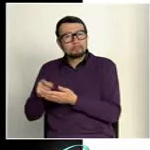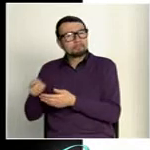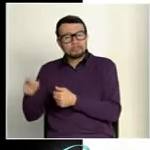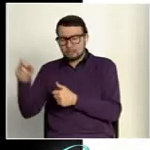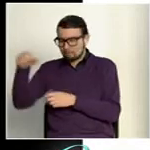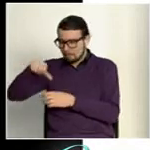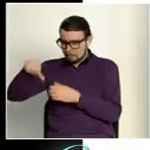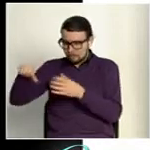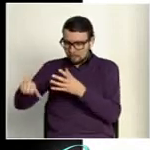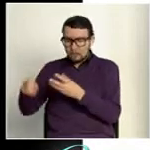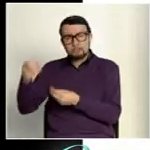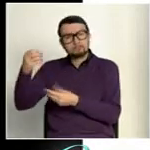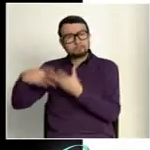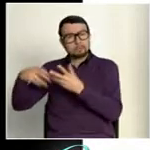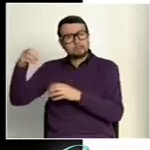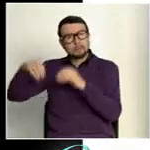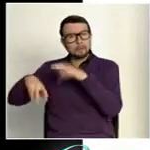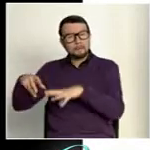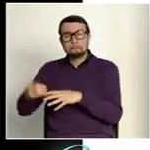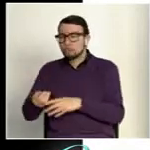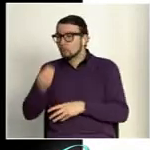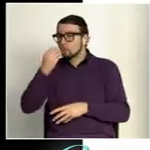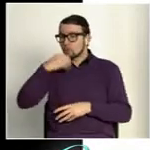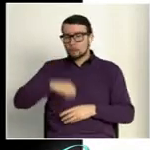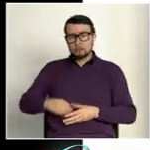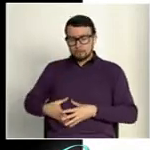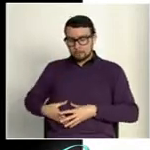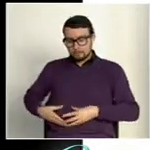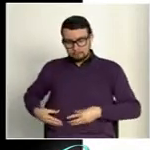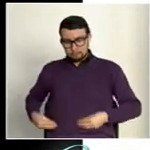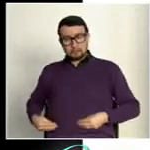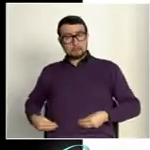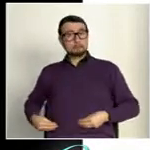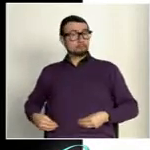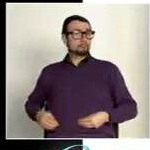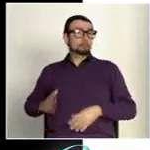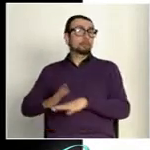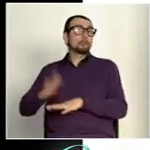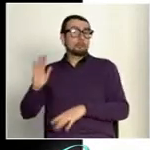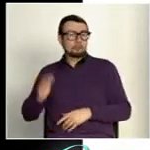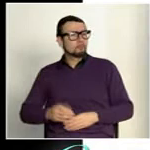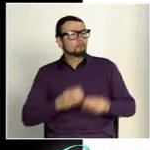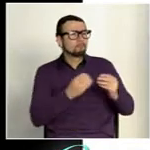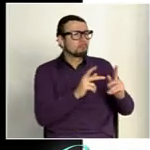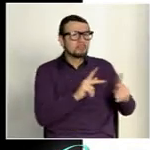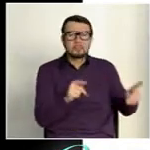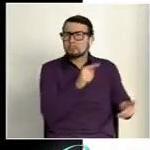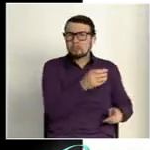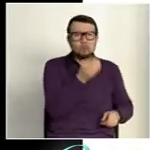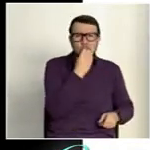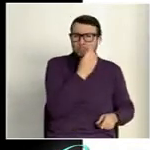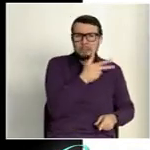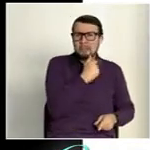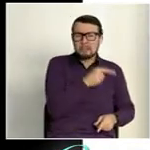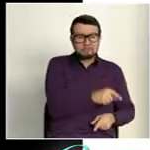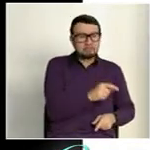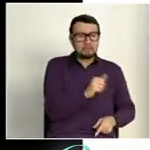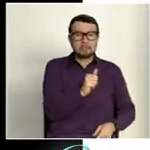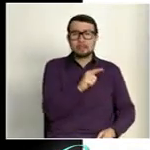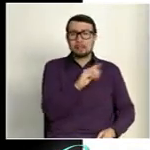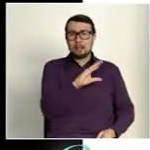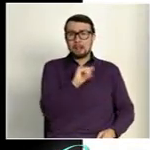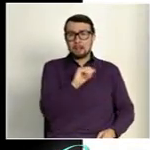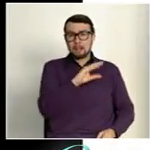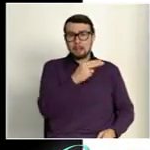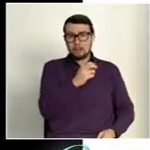boldo y un protector que se llama EPAR homeopático, en vista de tanto problema que vemos. Aquí ven ustedes